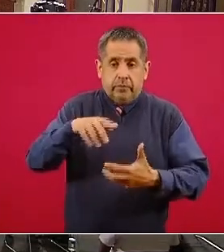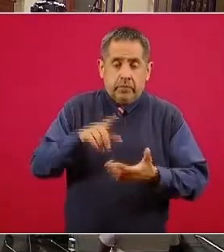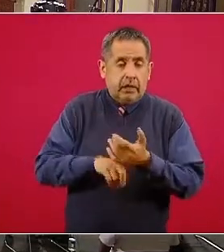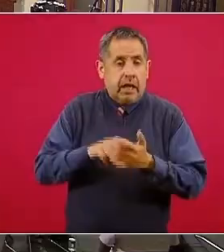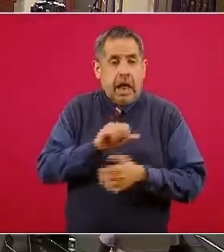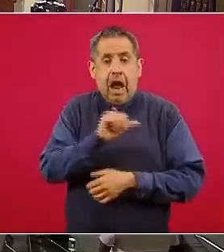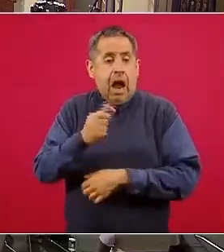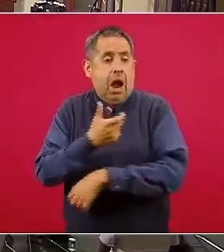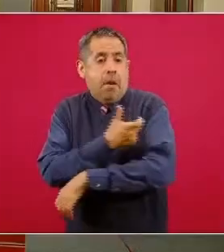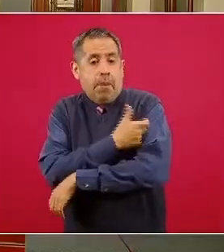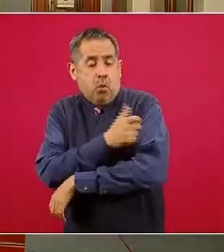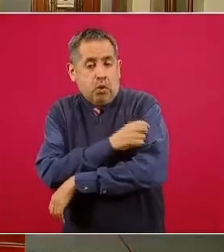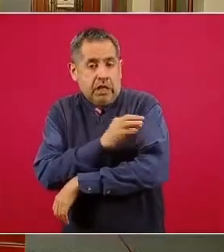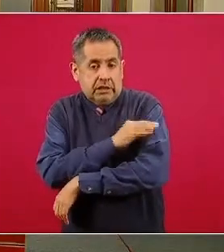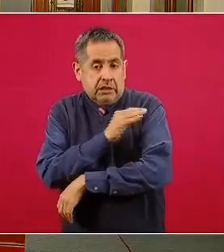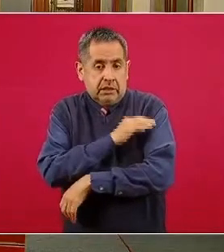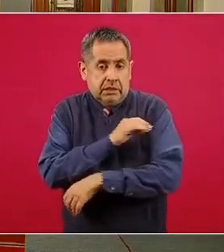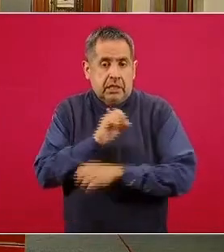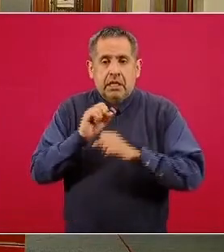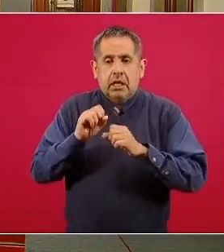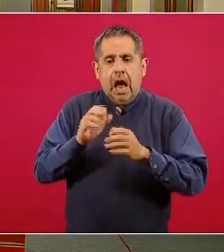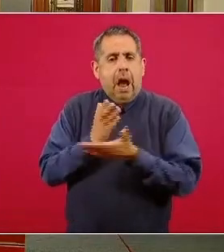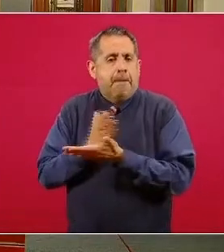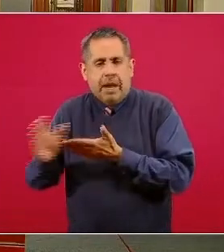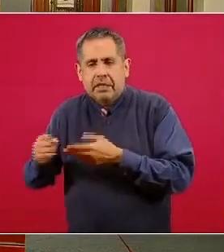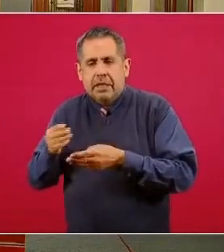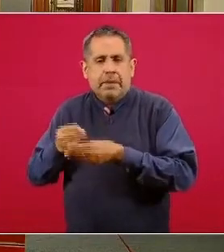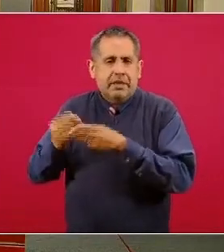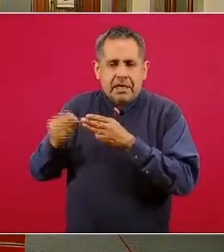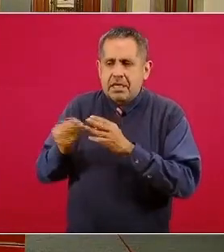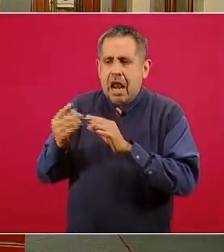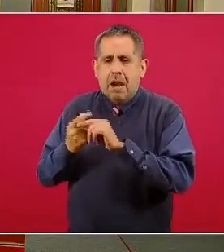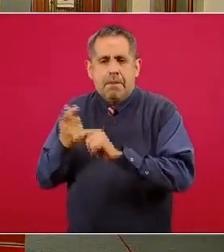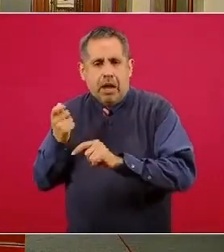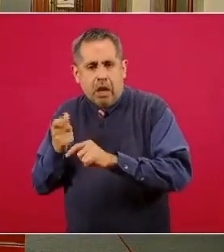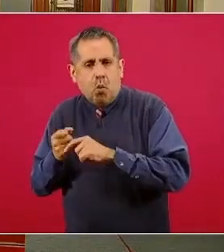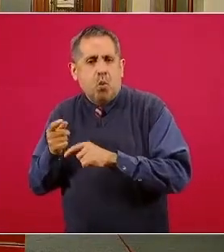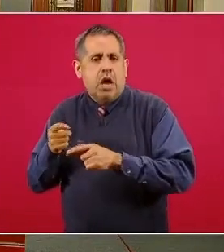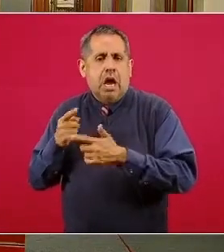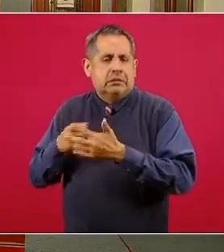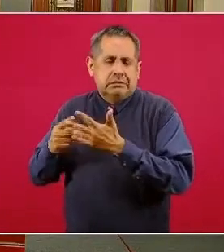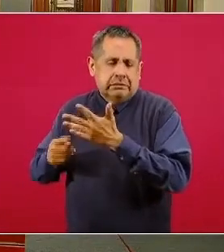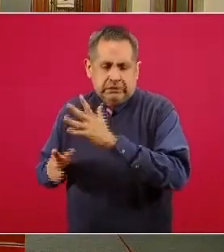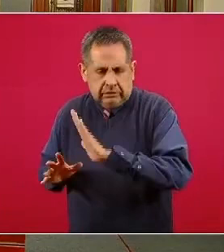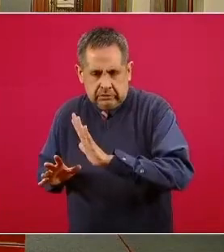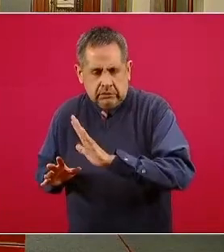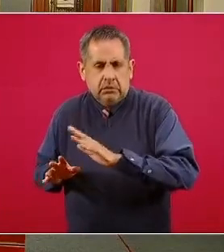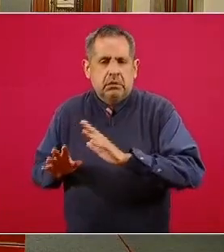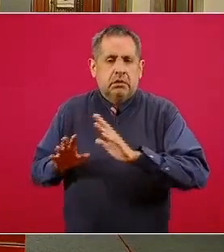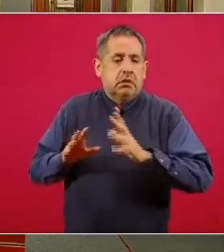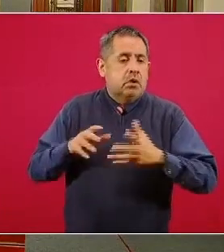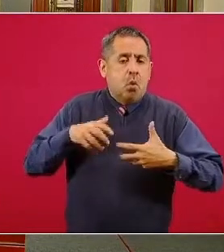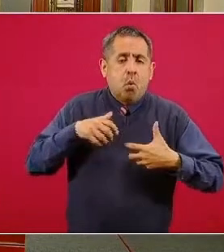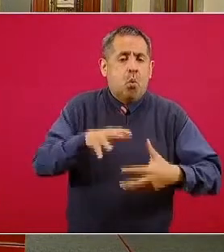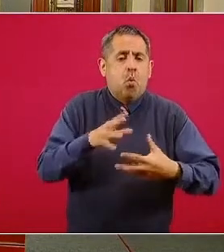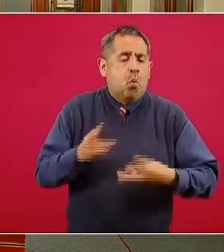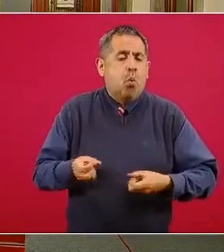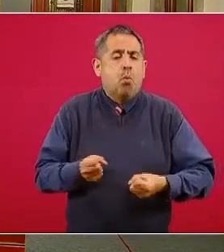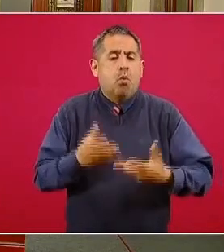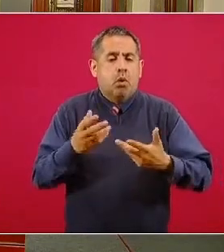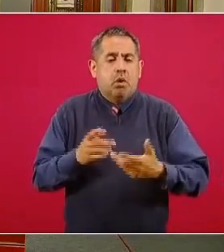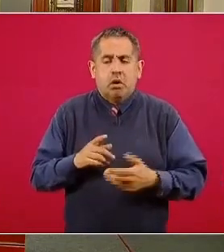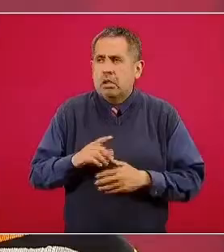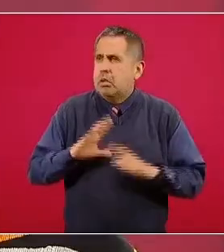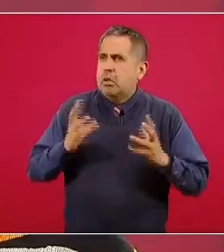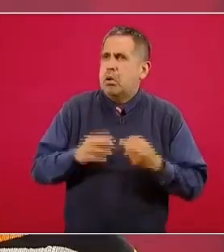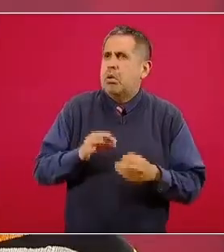en vacunas, sin considerar todos los materiales y la parte operativa, el sector salud gastamos